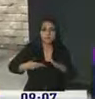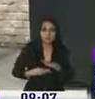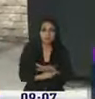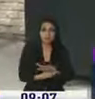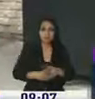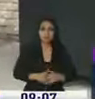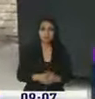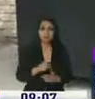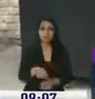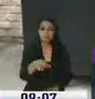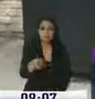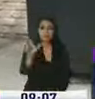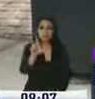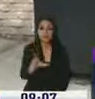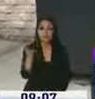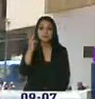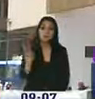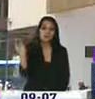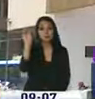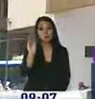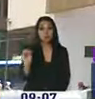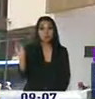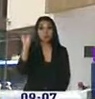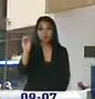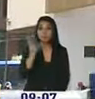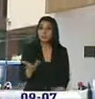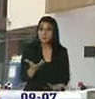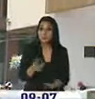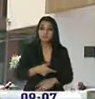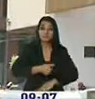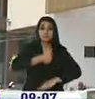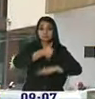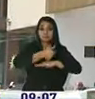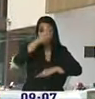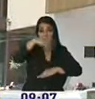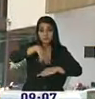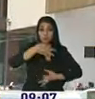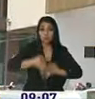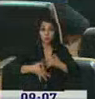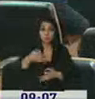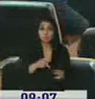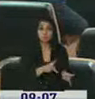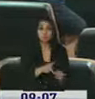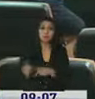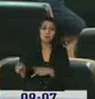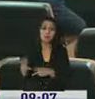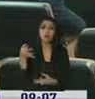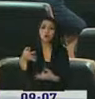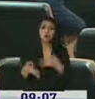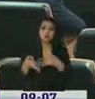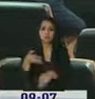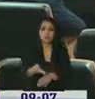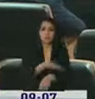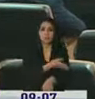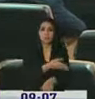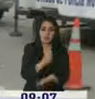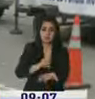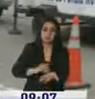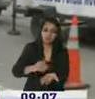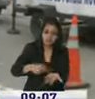Este próximo lunes 16 de octubre se desarrollará en la Corte Nacional la audiencia preparatoria de juicio, en este